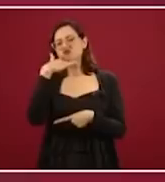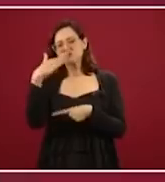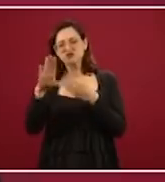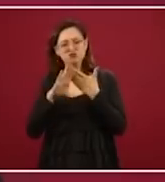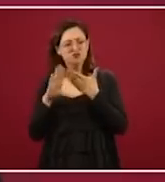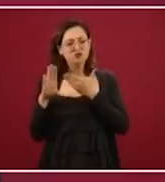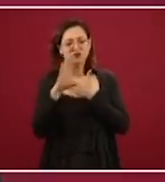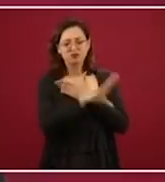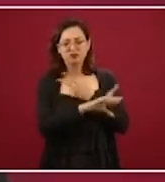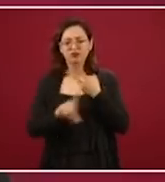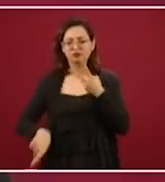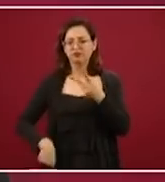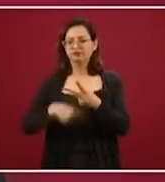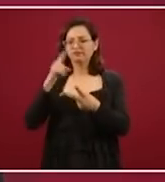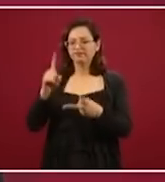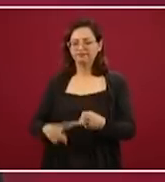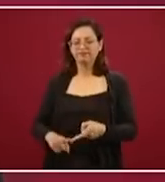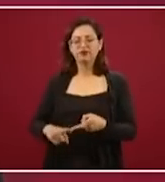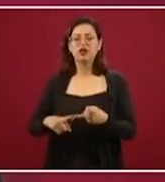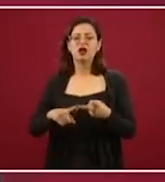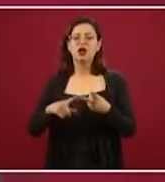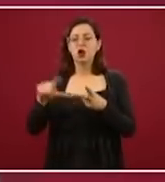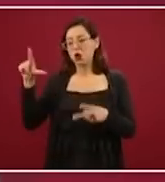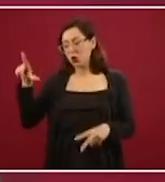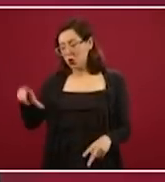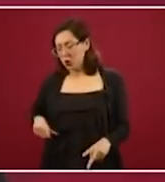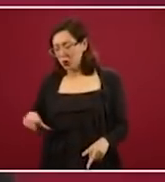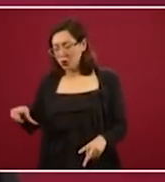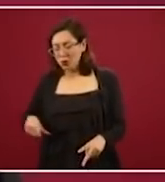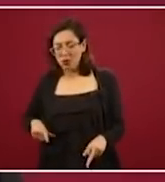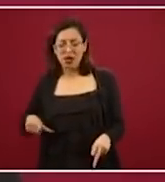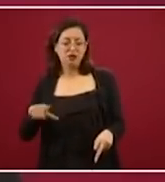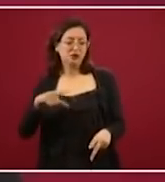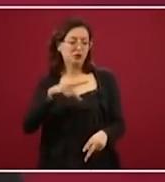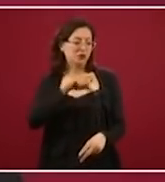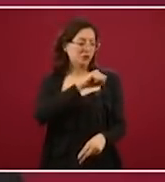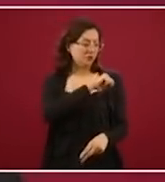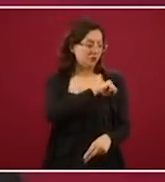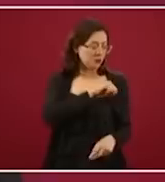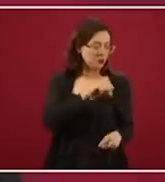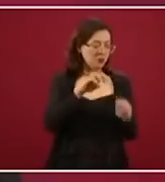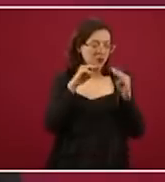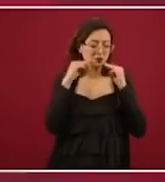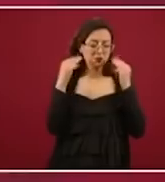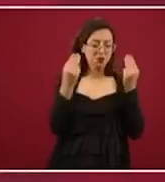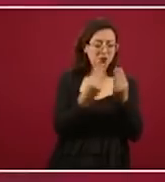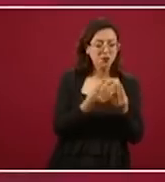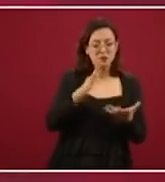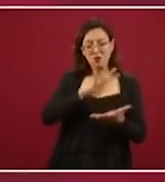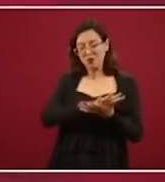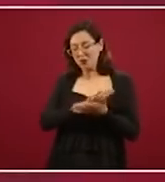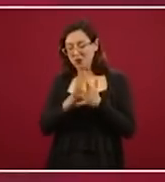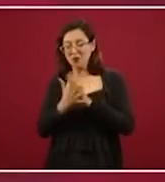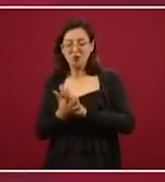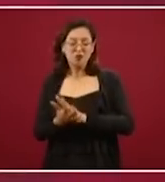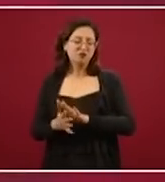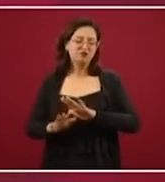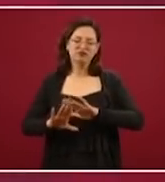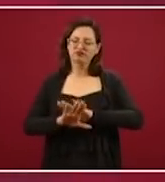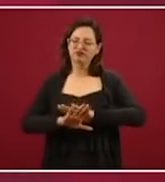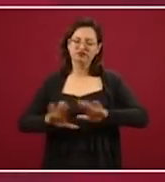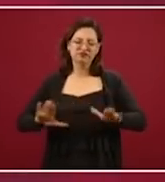evitando el contubernio entre autoridades y delincuencia,